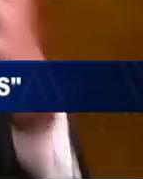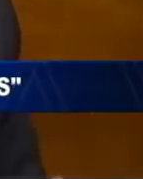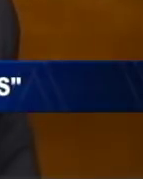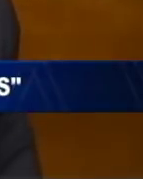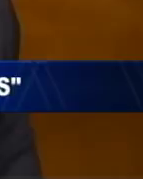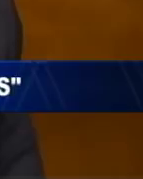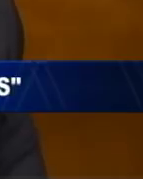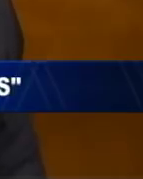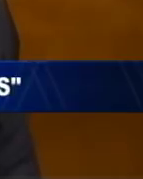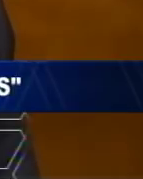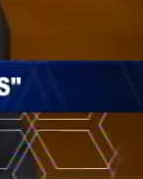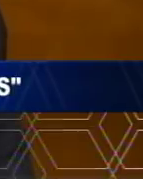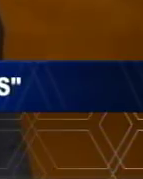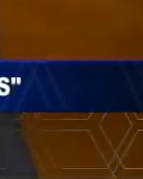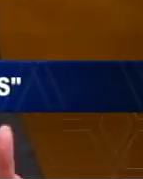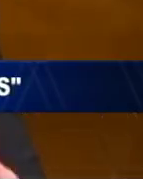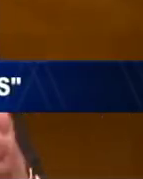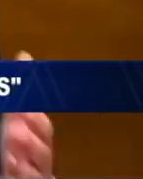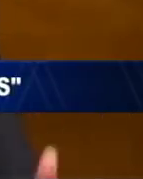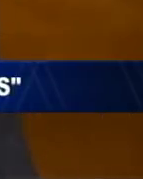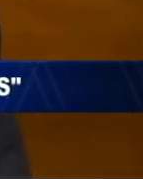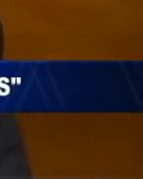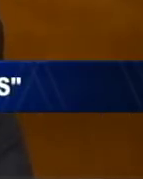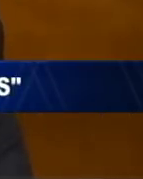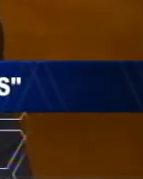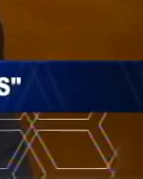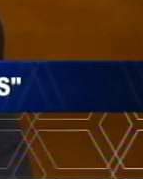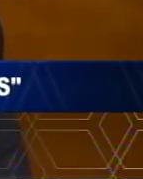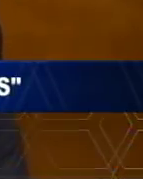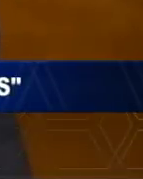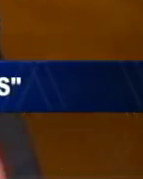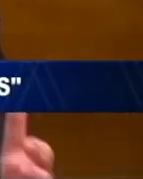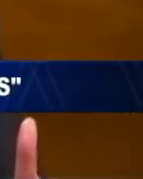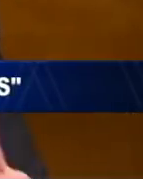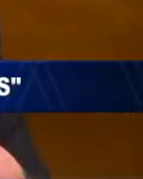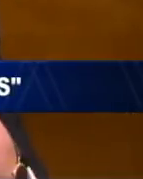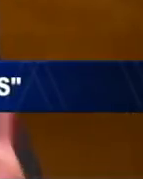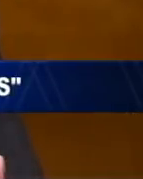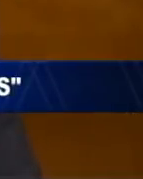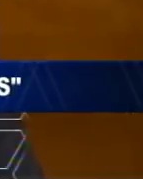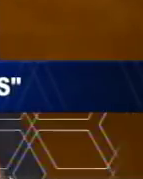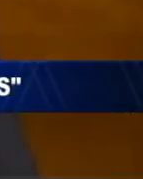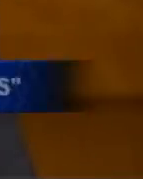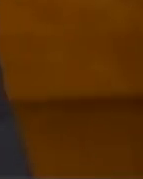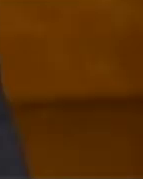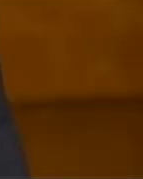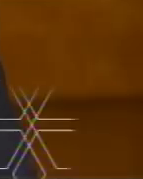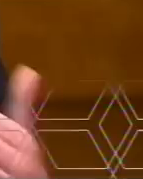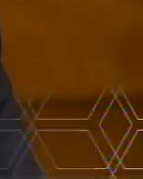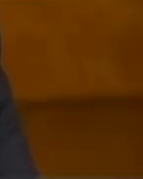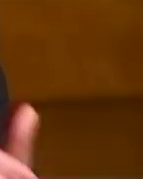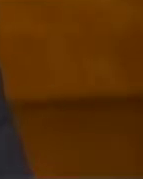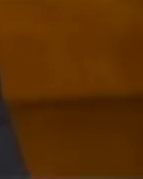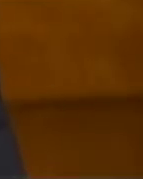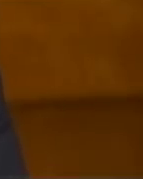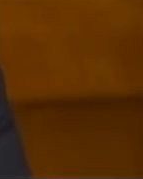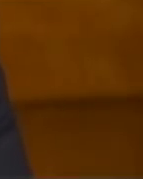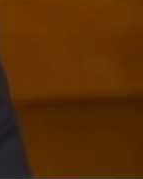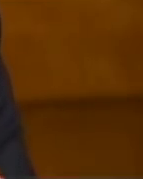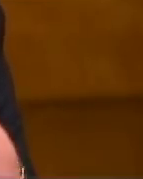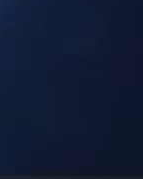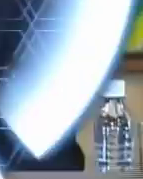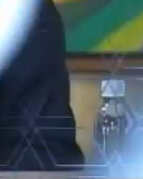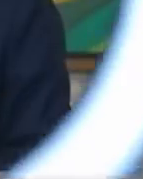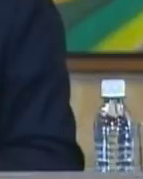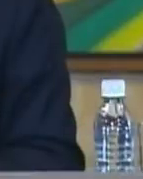Decidirá La Haya. Secretario General de la ONU, Antonio Guterres, anunció que Corte Internacional decidirá disputa por el Esequibo.